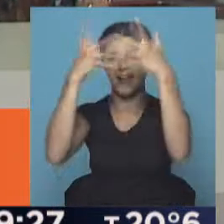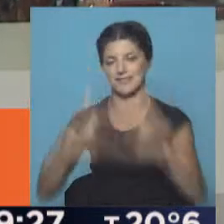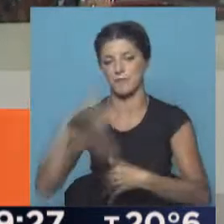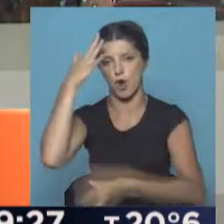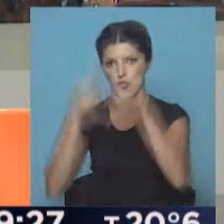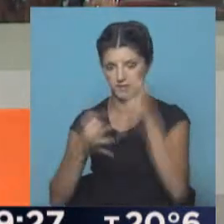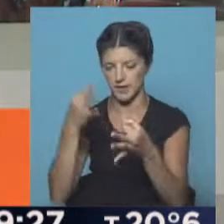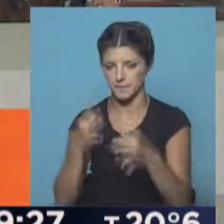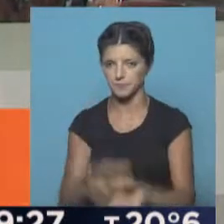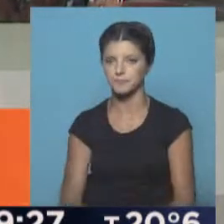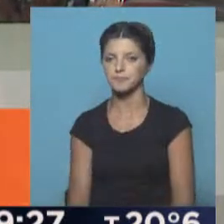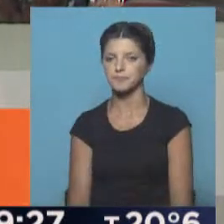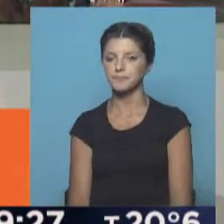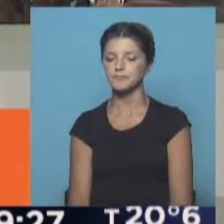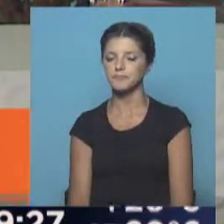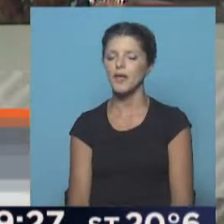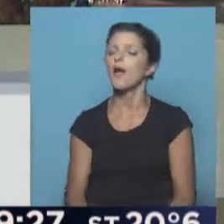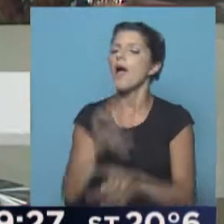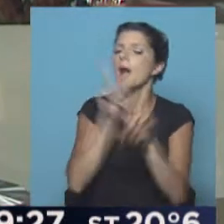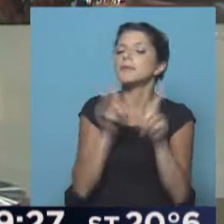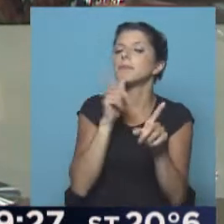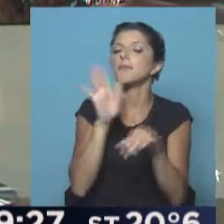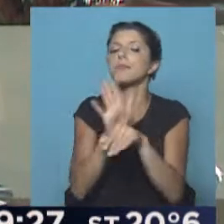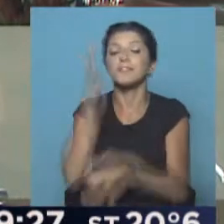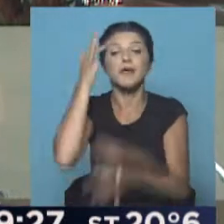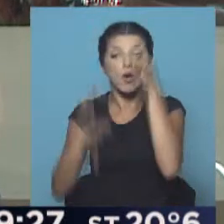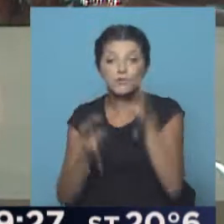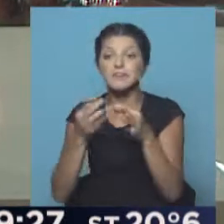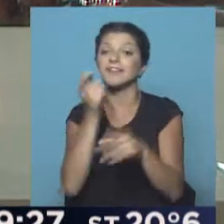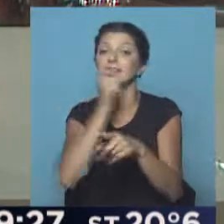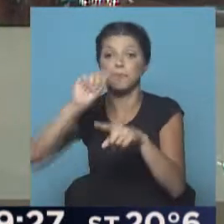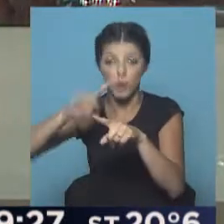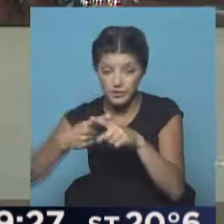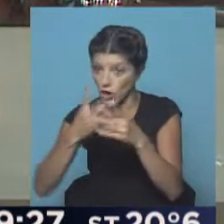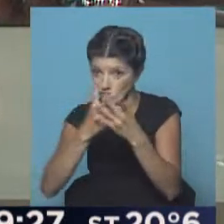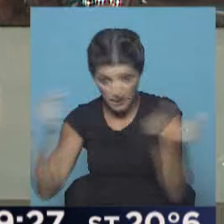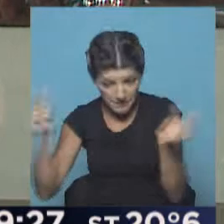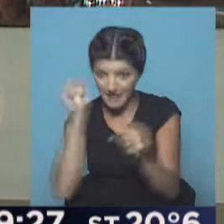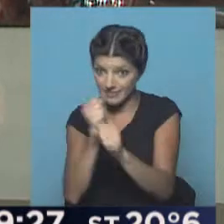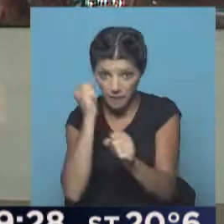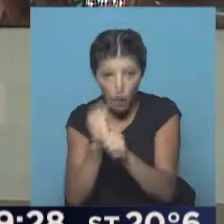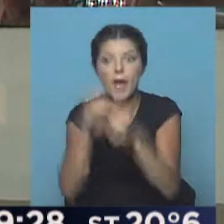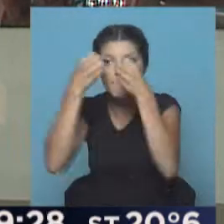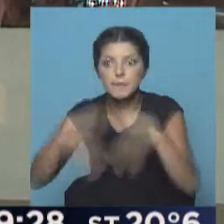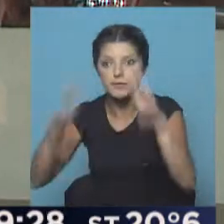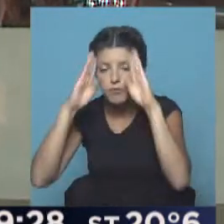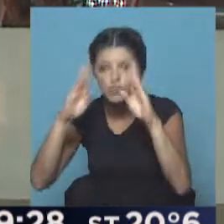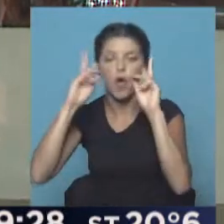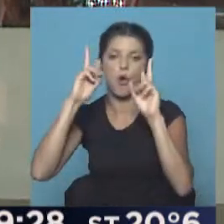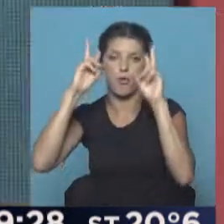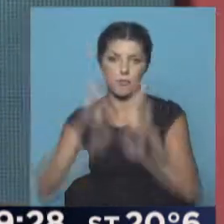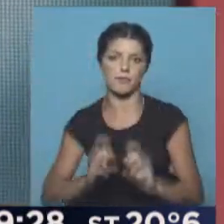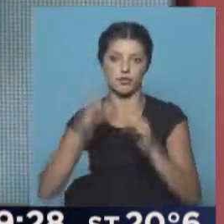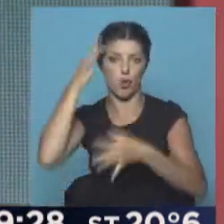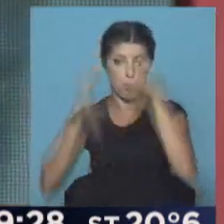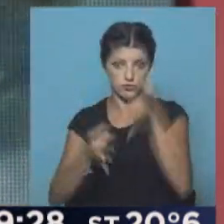llamativo que la justicia parece avanzar cuando se trata de funcionarios cuando dejan el poder. En el caso del kirchnerismo hubo una llamativa aceleración de